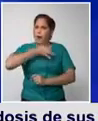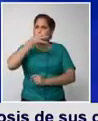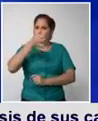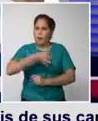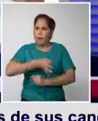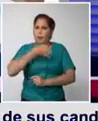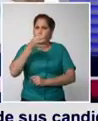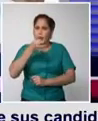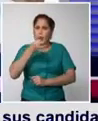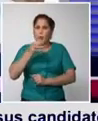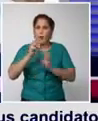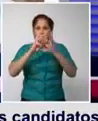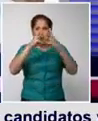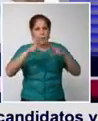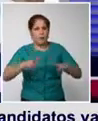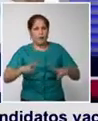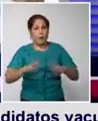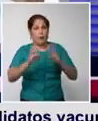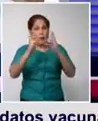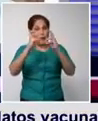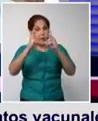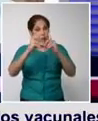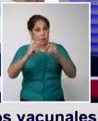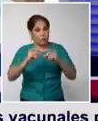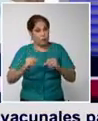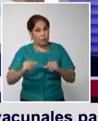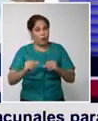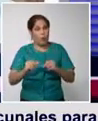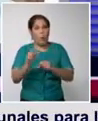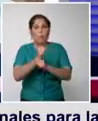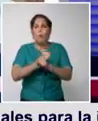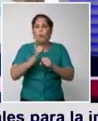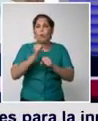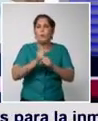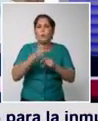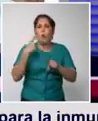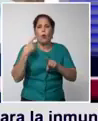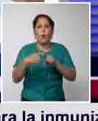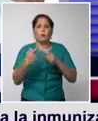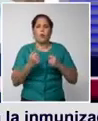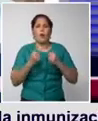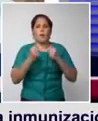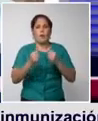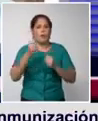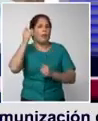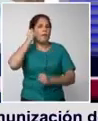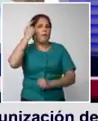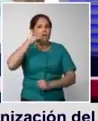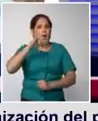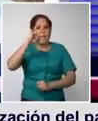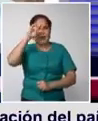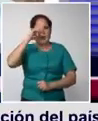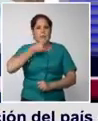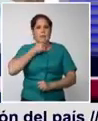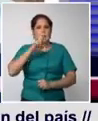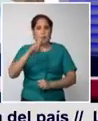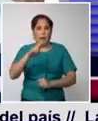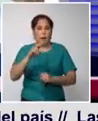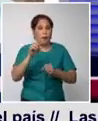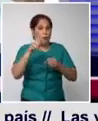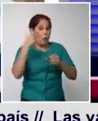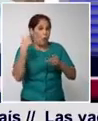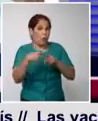en internet salían los resultados del uso de una dosis de refuerzo de Pfizer como estrategia para combatir